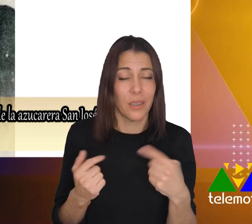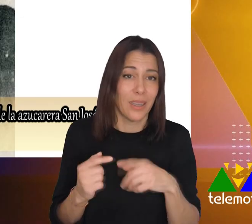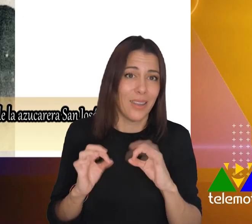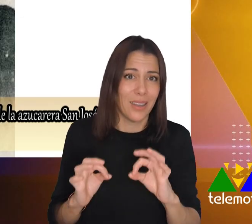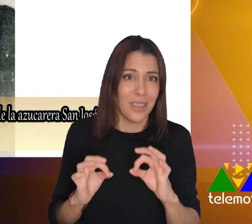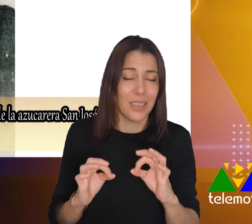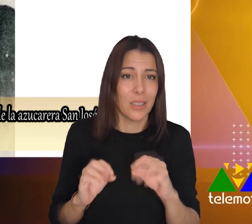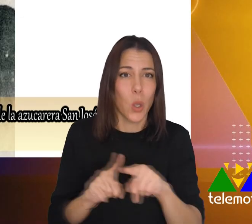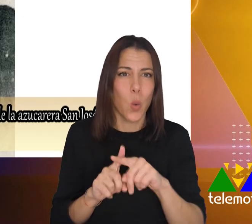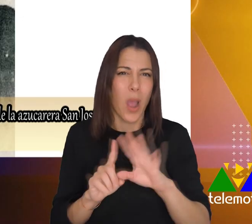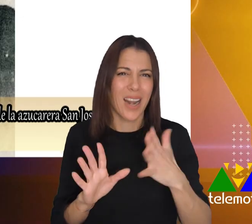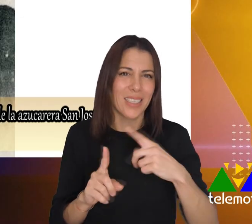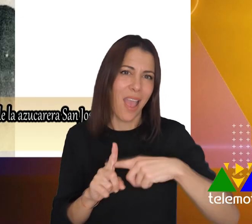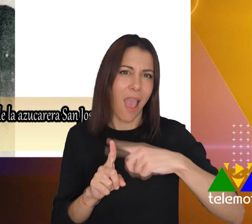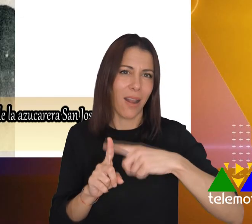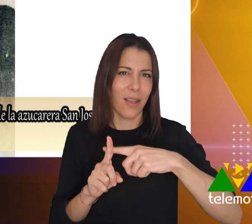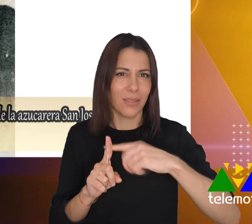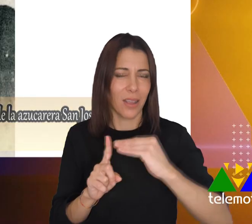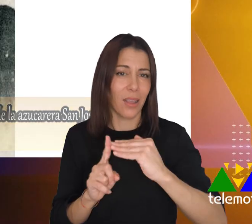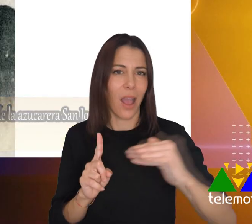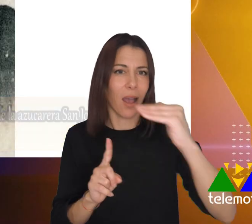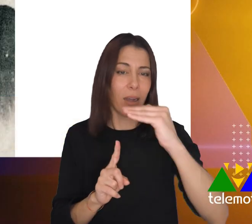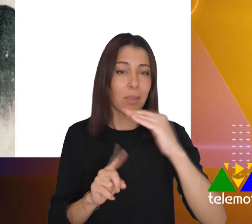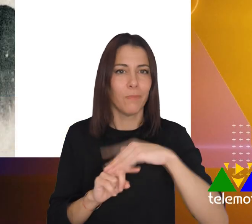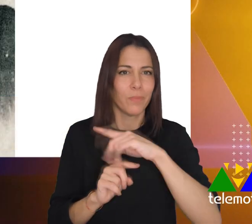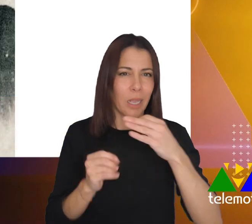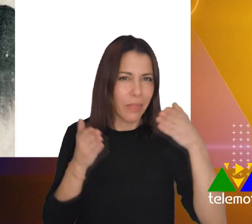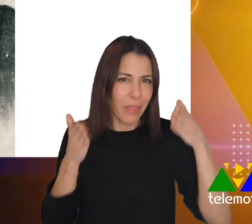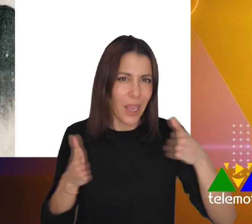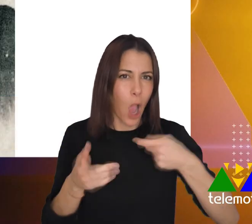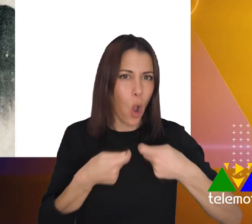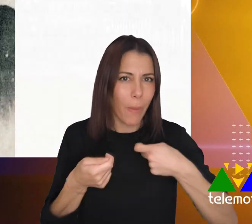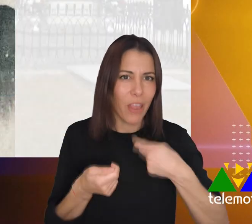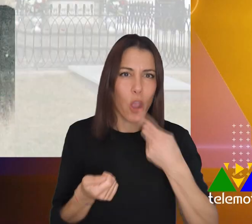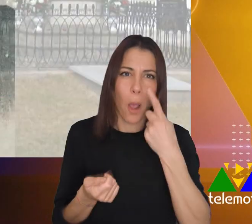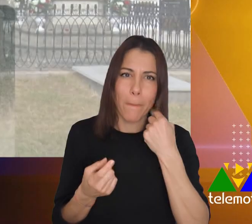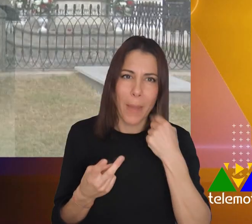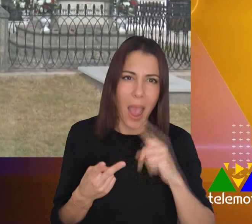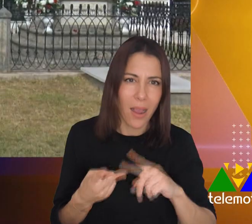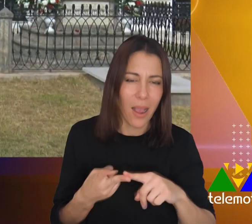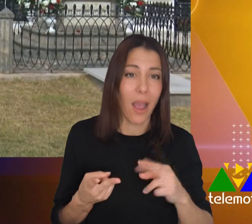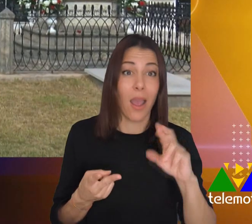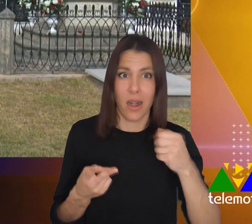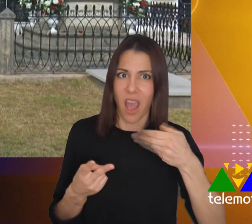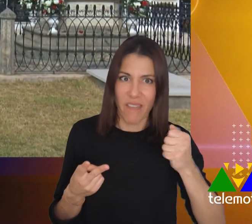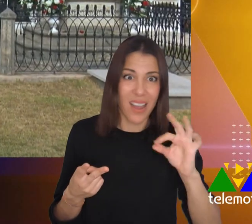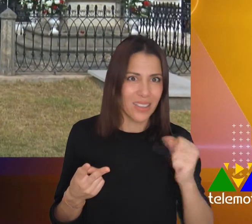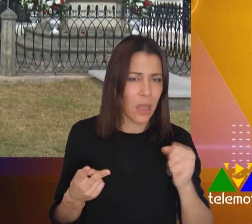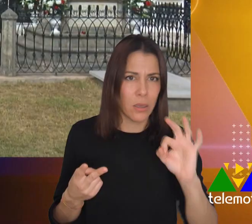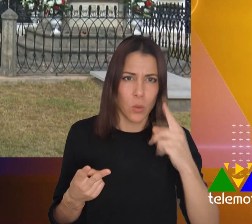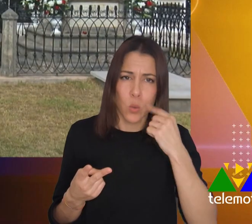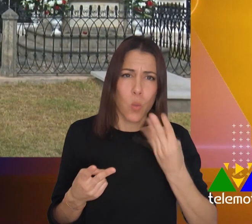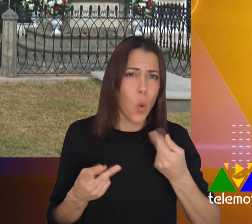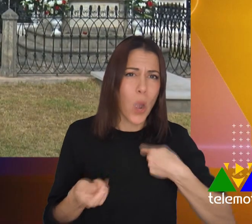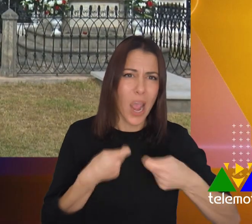forman la clase alta, burguesa alta de Motril, se dedica al comercio, a la banca. La banca Rabasa fue un